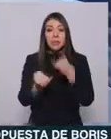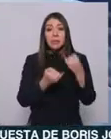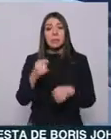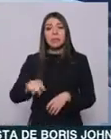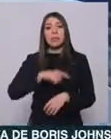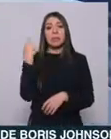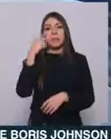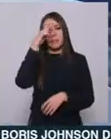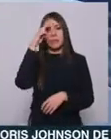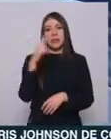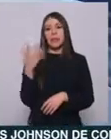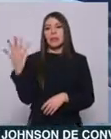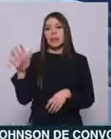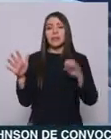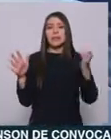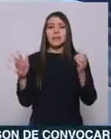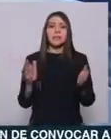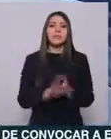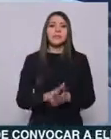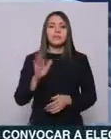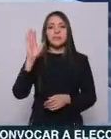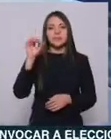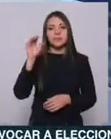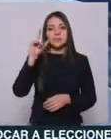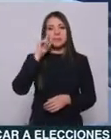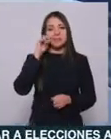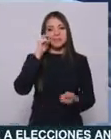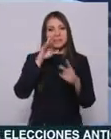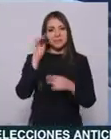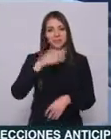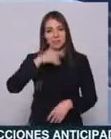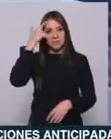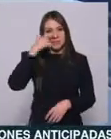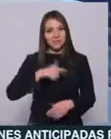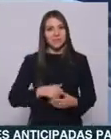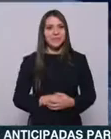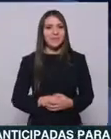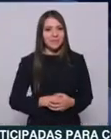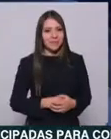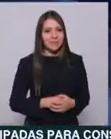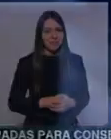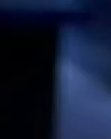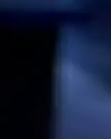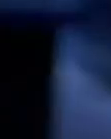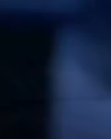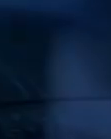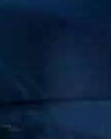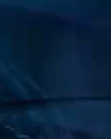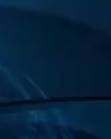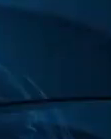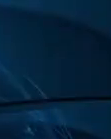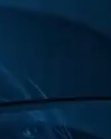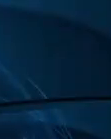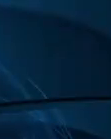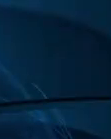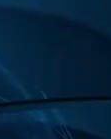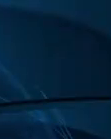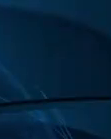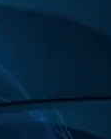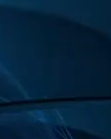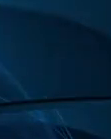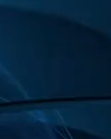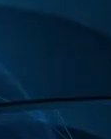de Néstor Araujo, además jugador del Celta de Vigo de España, no se puede hacer ese tipo de jugadas y menos contra Argentina. La portería de Memo Ochoa se convirtió